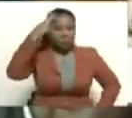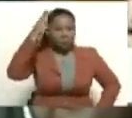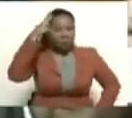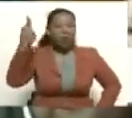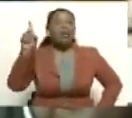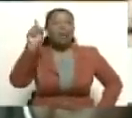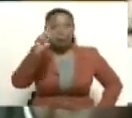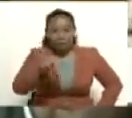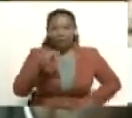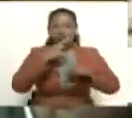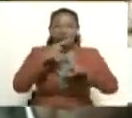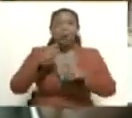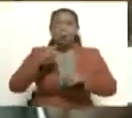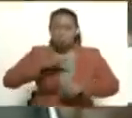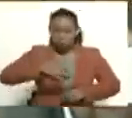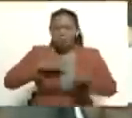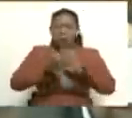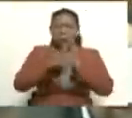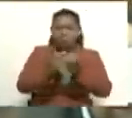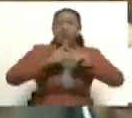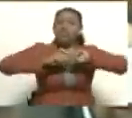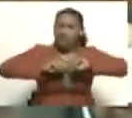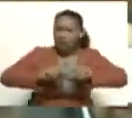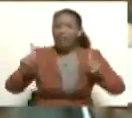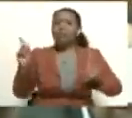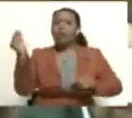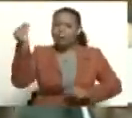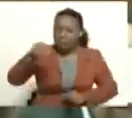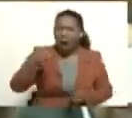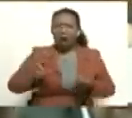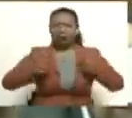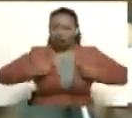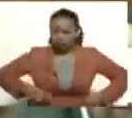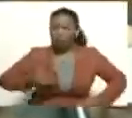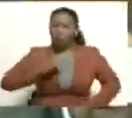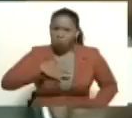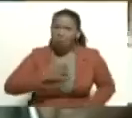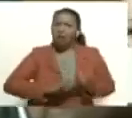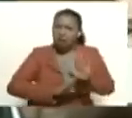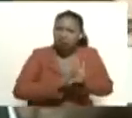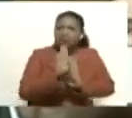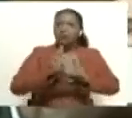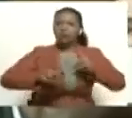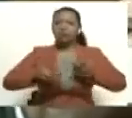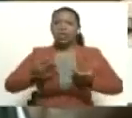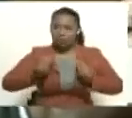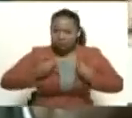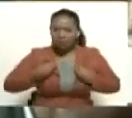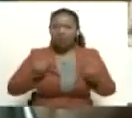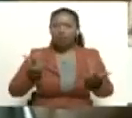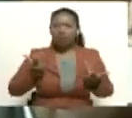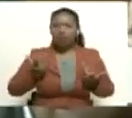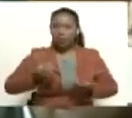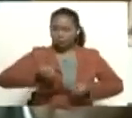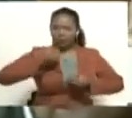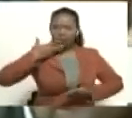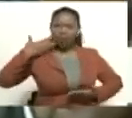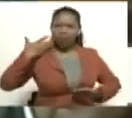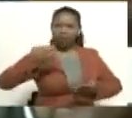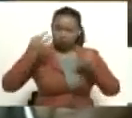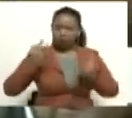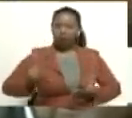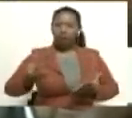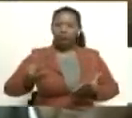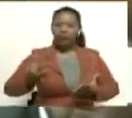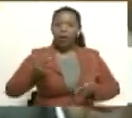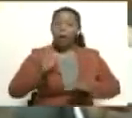posible. Construyámoslos, un mundo más justo y más humano donde todas y todos podamos vivir en dignidad,